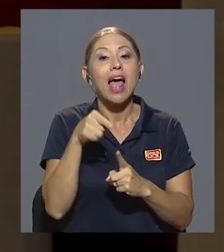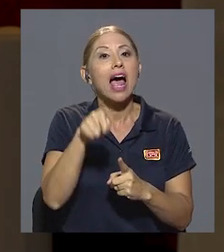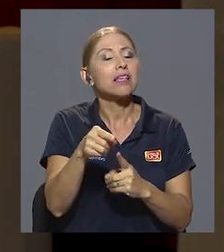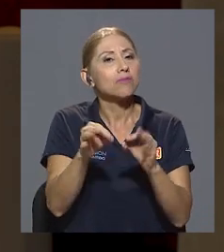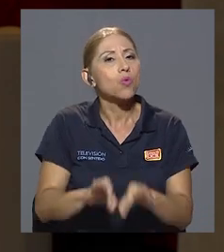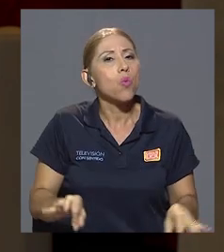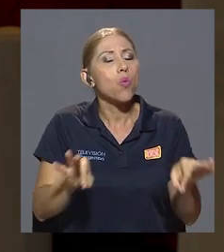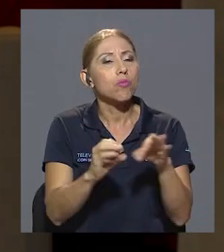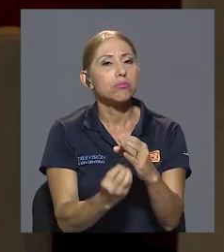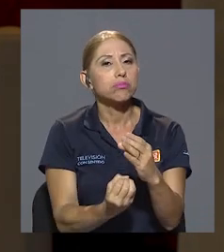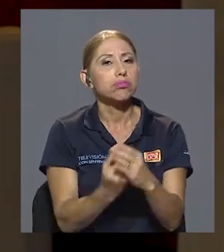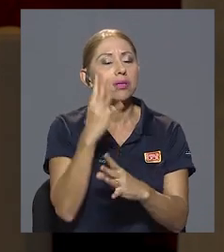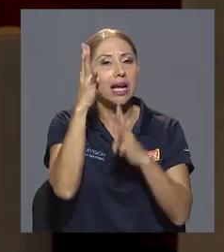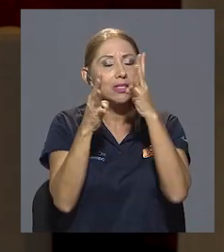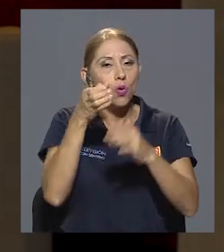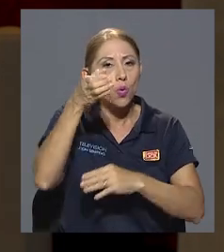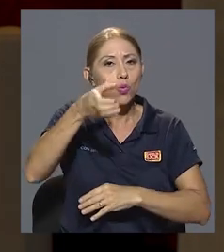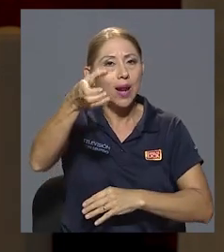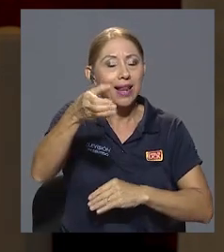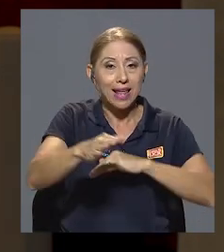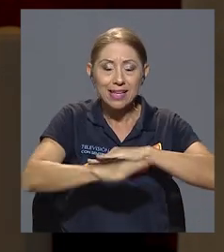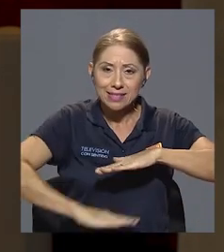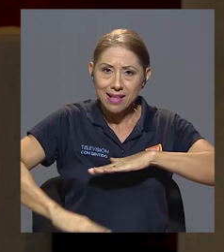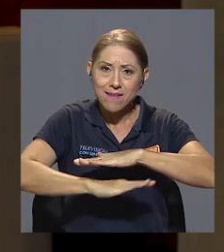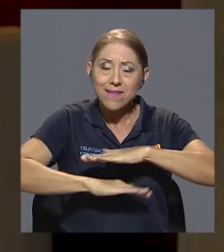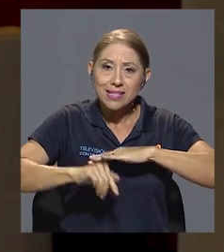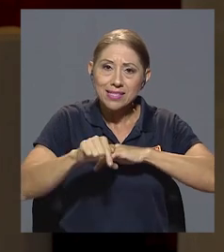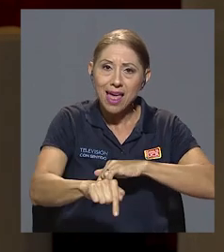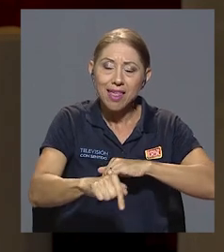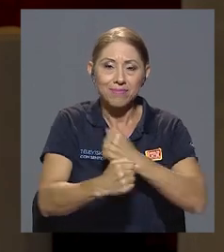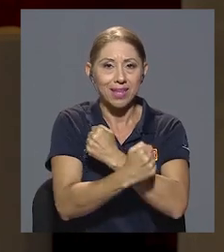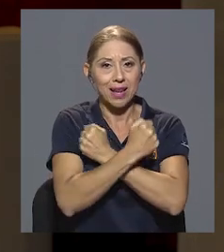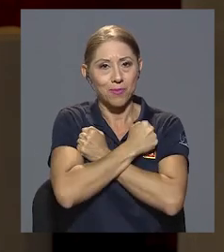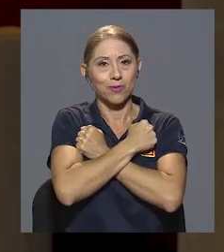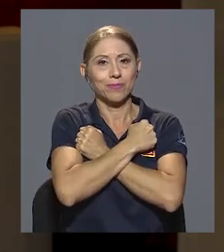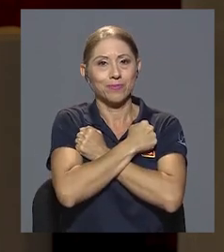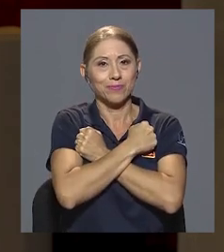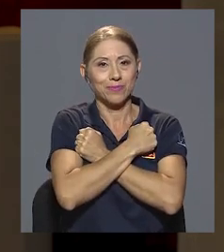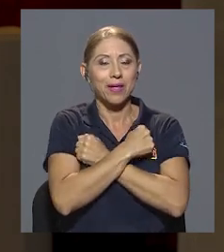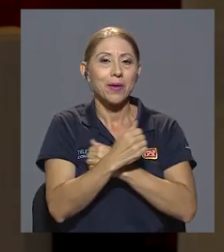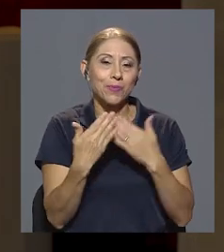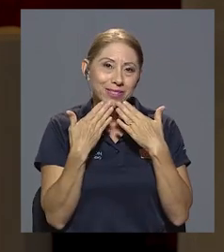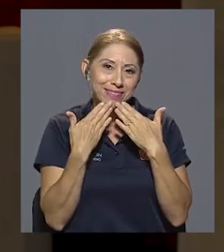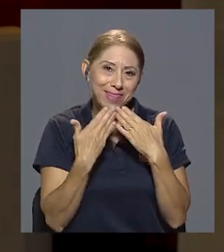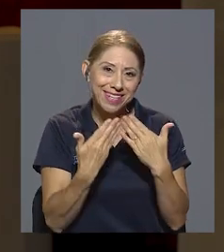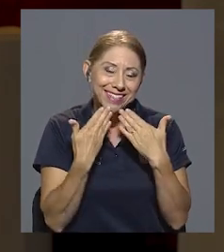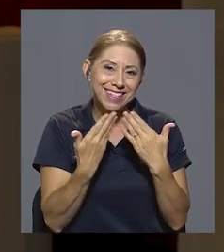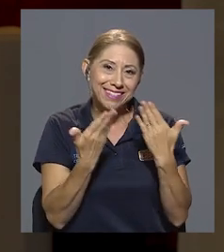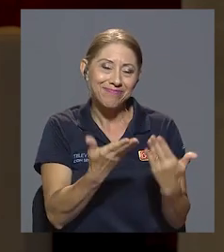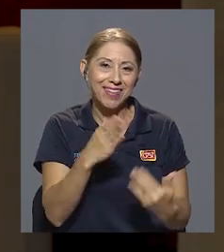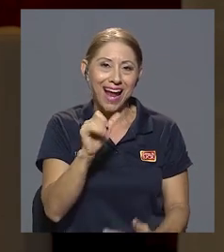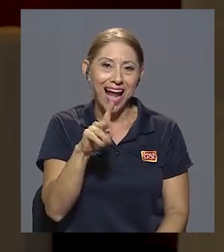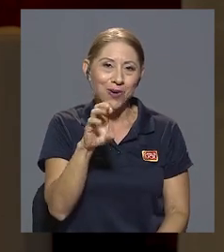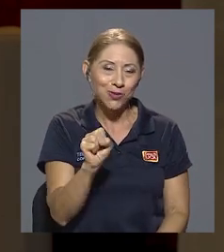la creación cultural está basada en última instancia en el amor muchísimas muchísimas